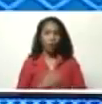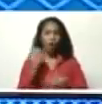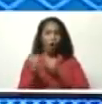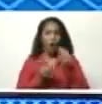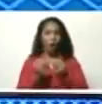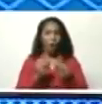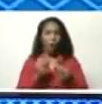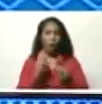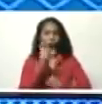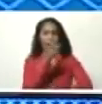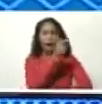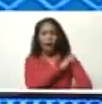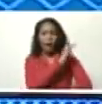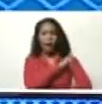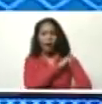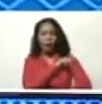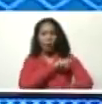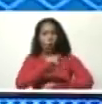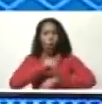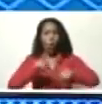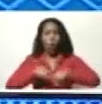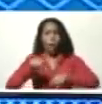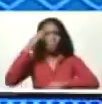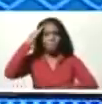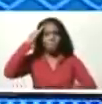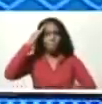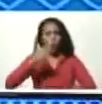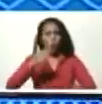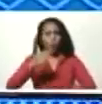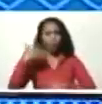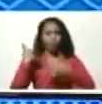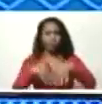el general que era comandante del ejército,